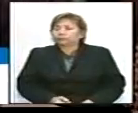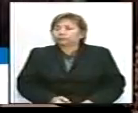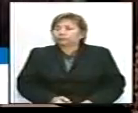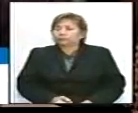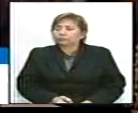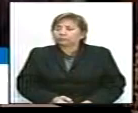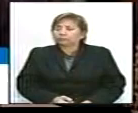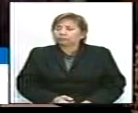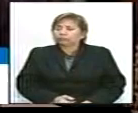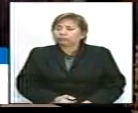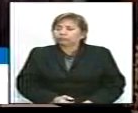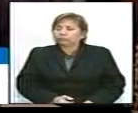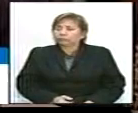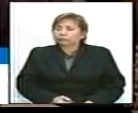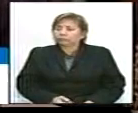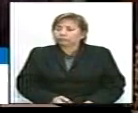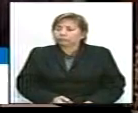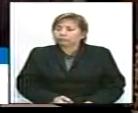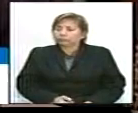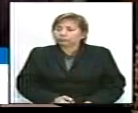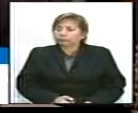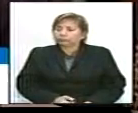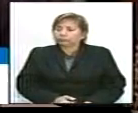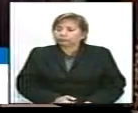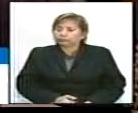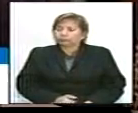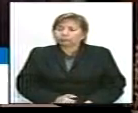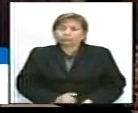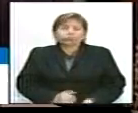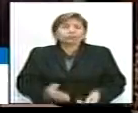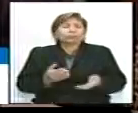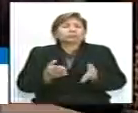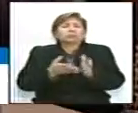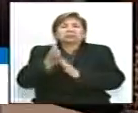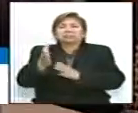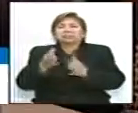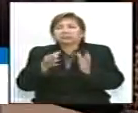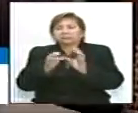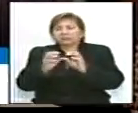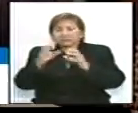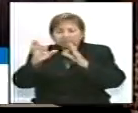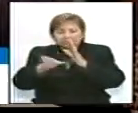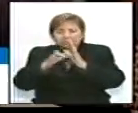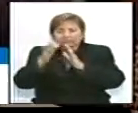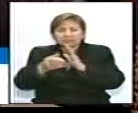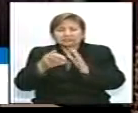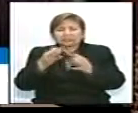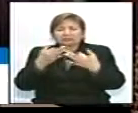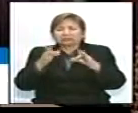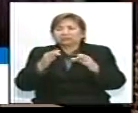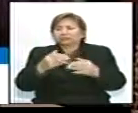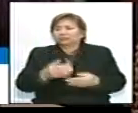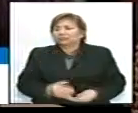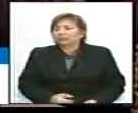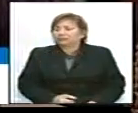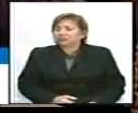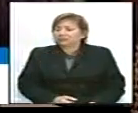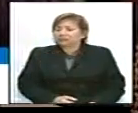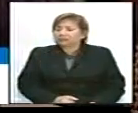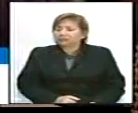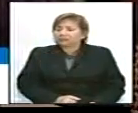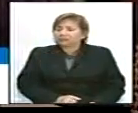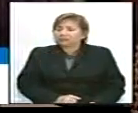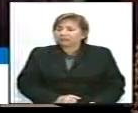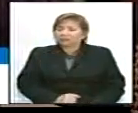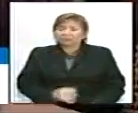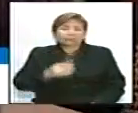estas páginas pornográficas, porque estarían sirviendo para traficar pornografía, pero como producto de la comisión del delito de violación sexual,